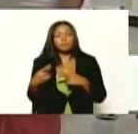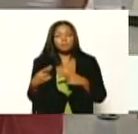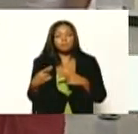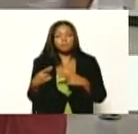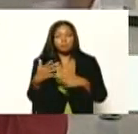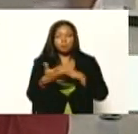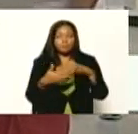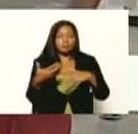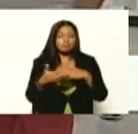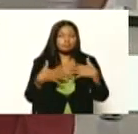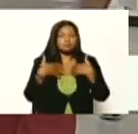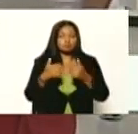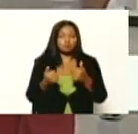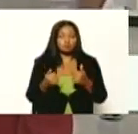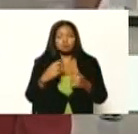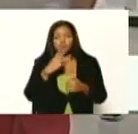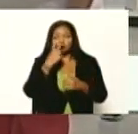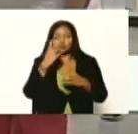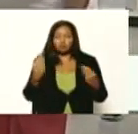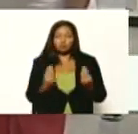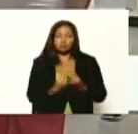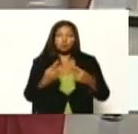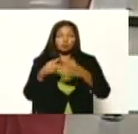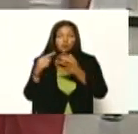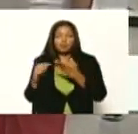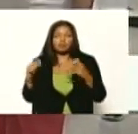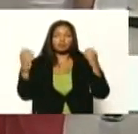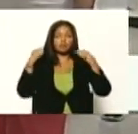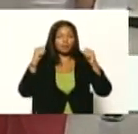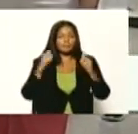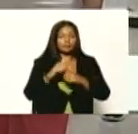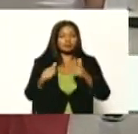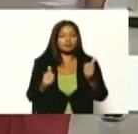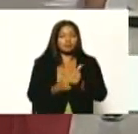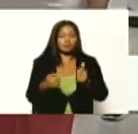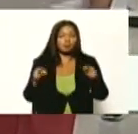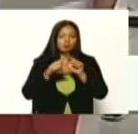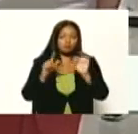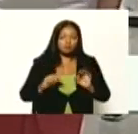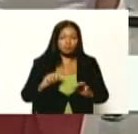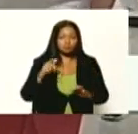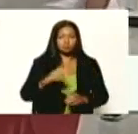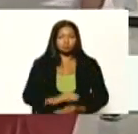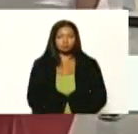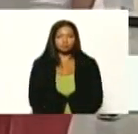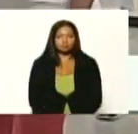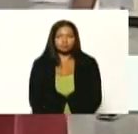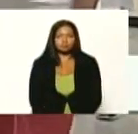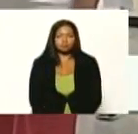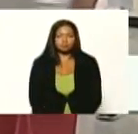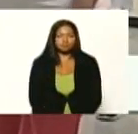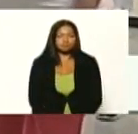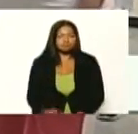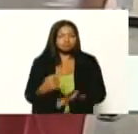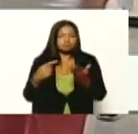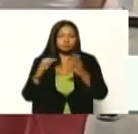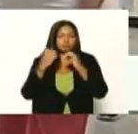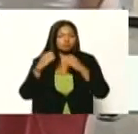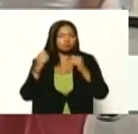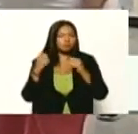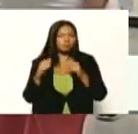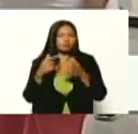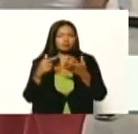área respiratoria, que conjuntamente con otras terapias alternativas como acupuntura, sales